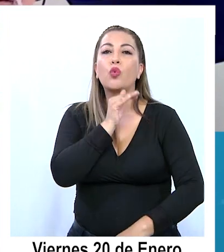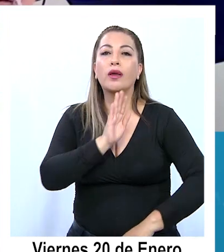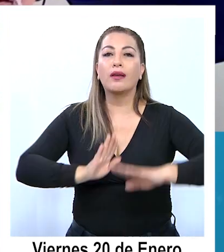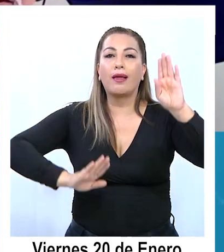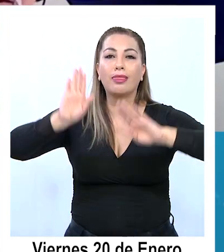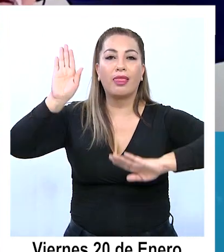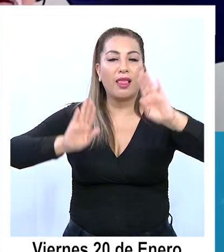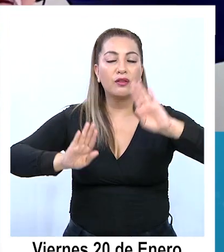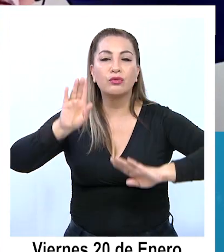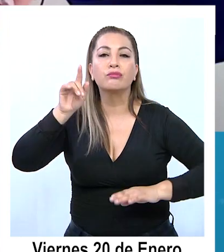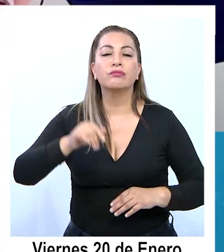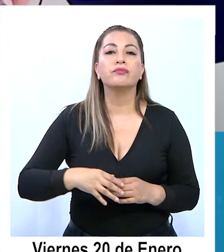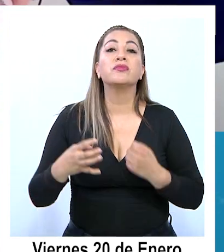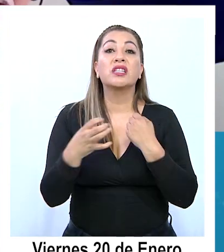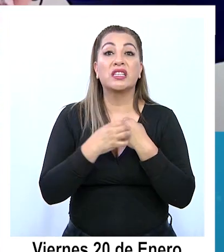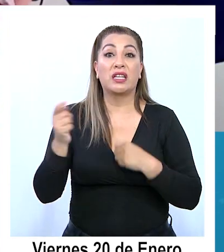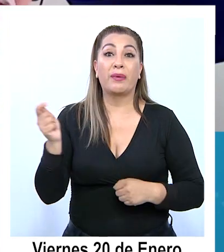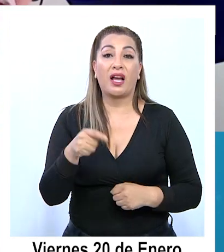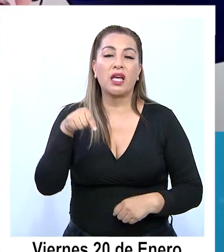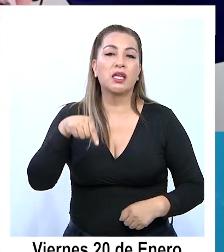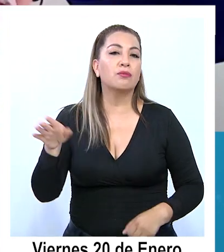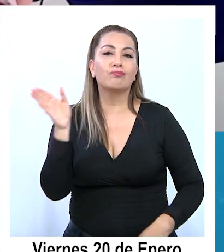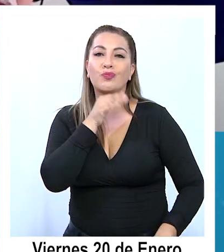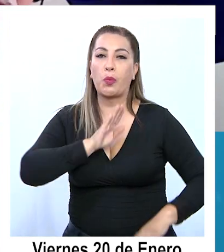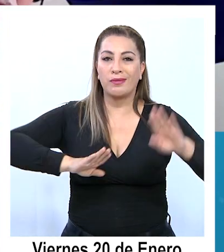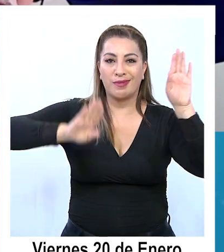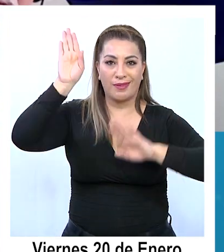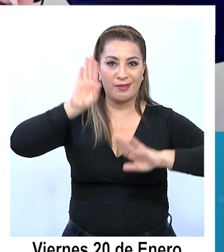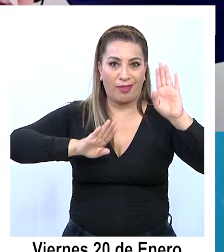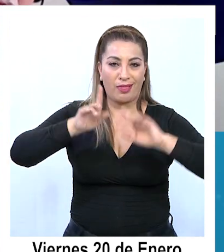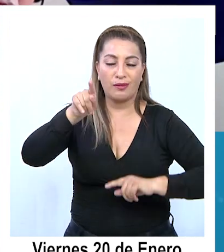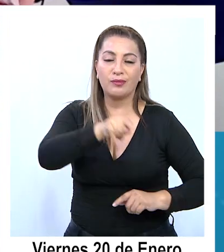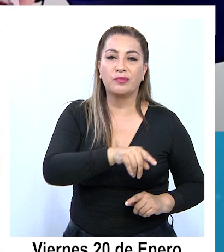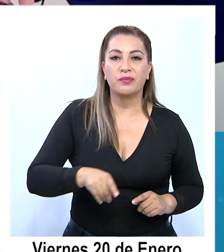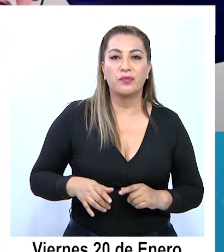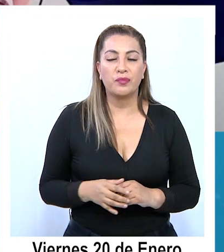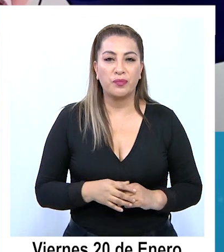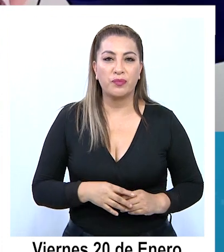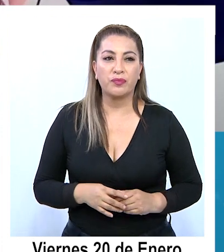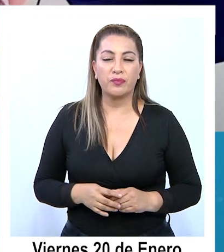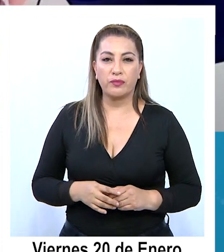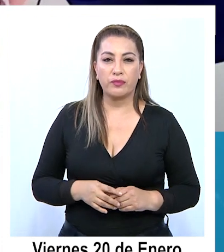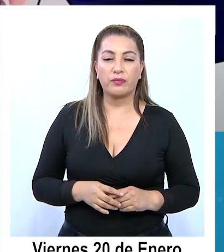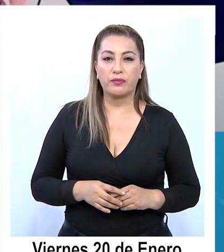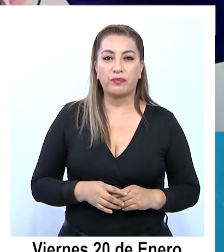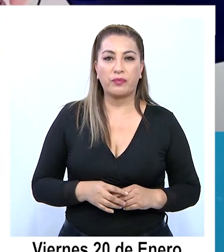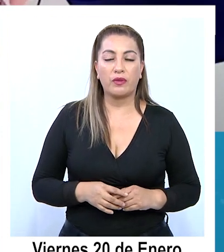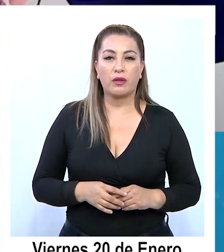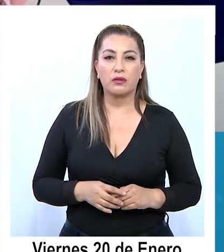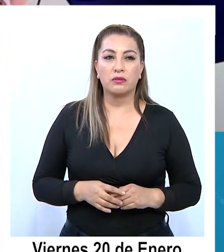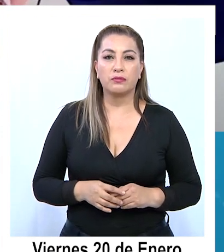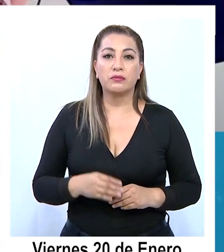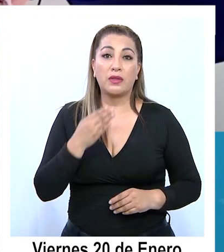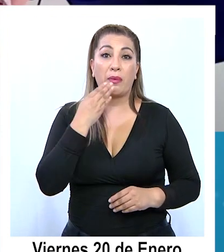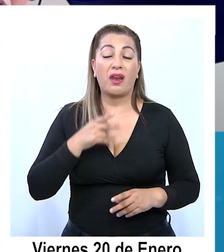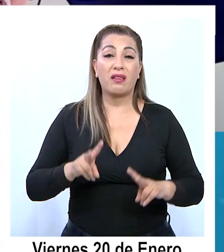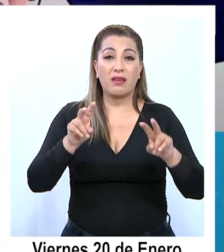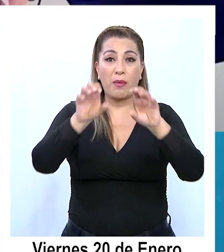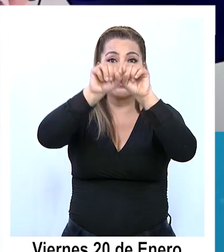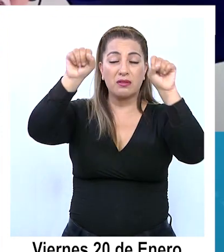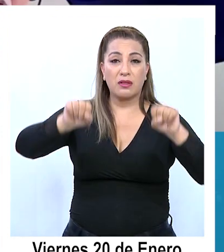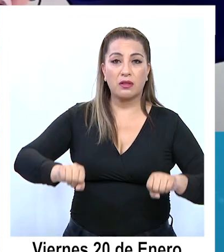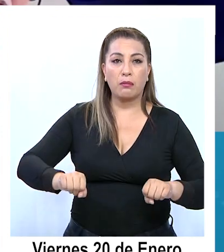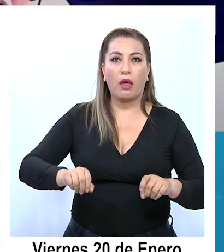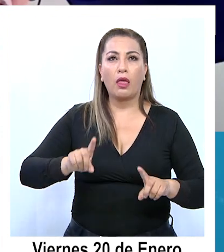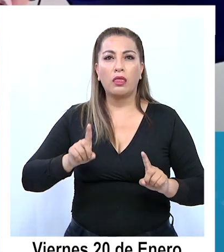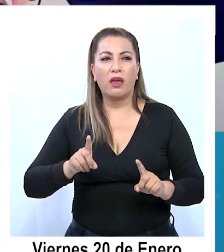y Tarapacá es una de ellas. Por lo tanto, de acuerdo a cómo quedó el sistema, nosotros